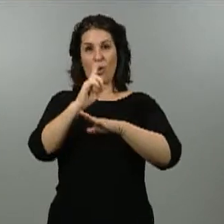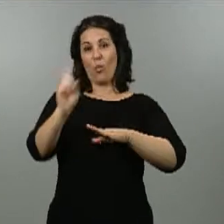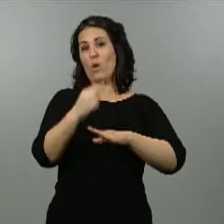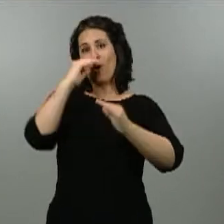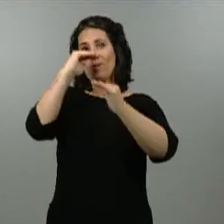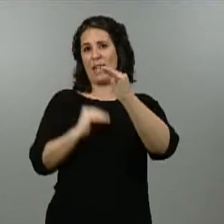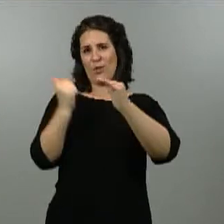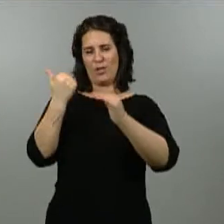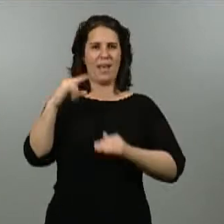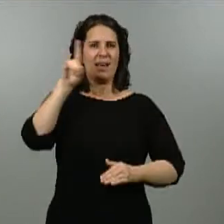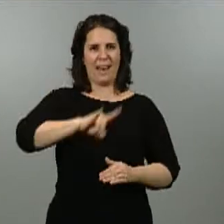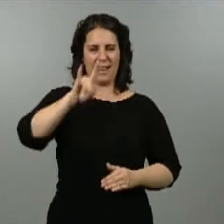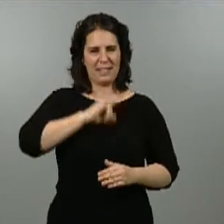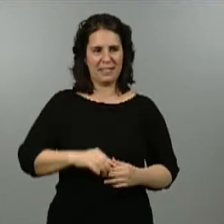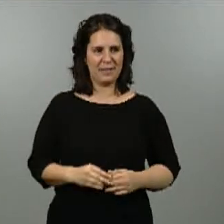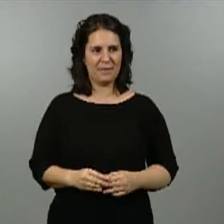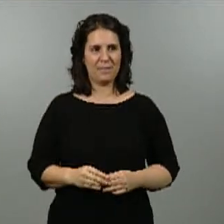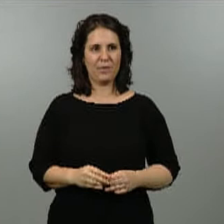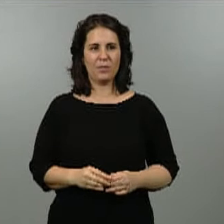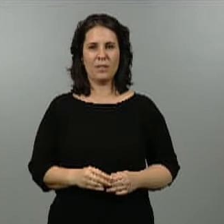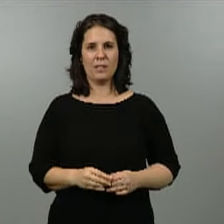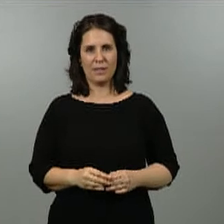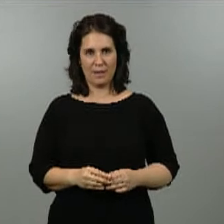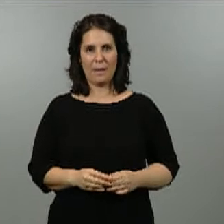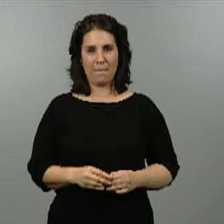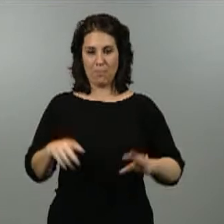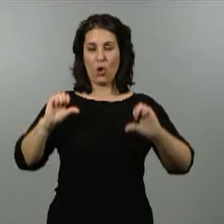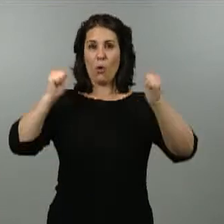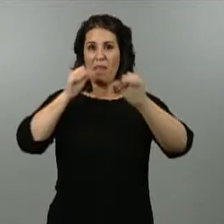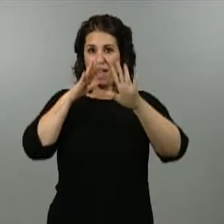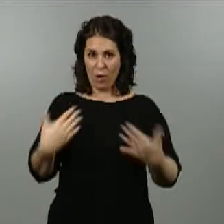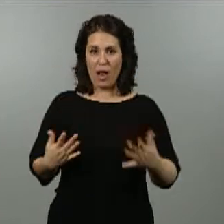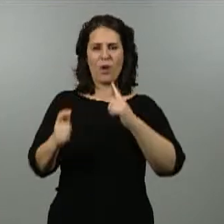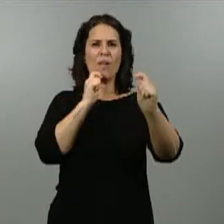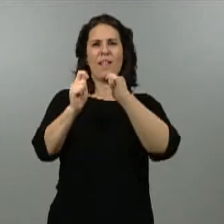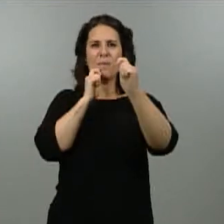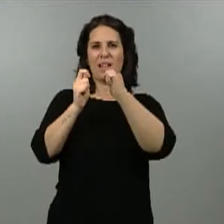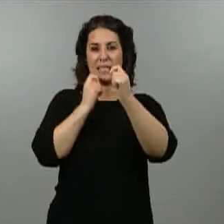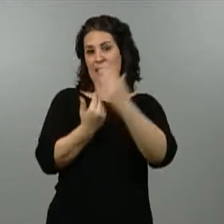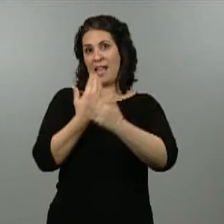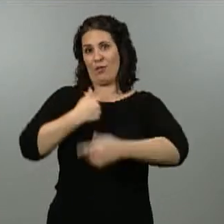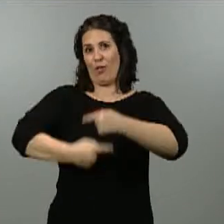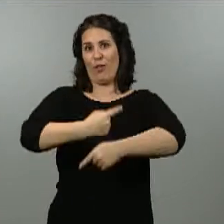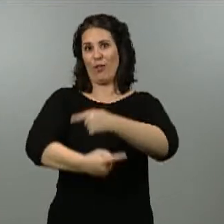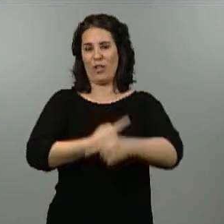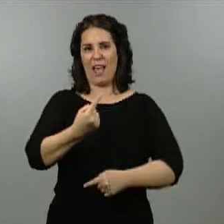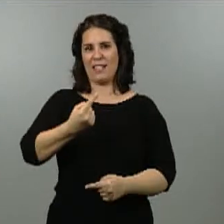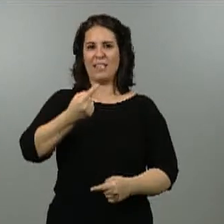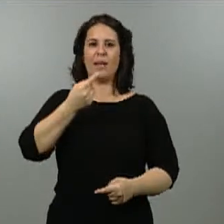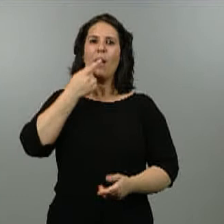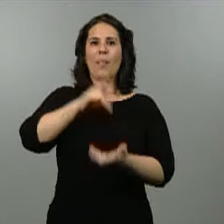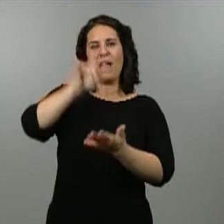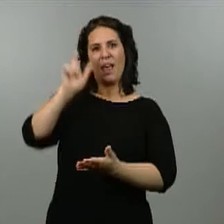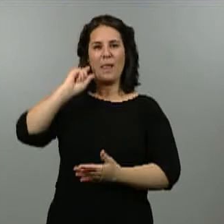Canarias, y comienza en este momento la rueda de prensa diaria, la comparecencia del director del Centro de